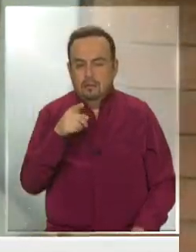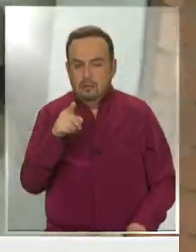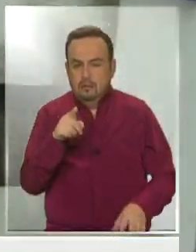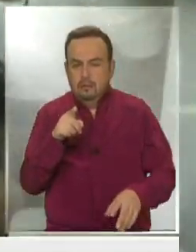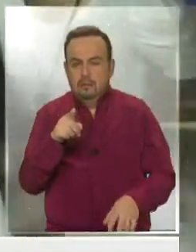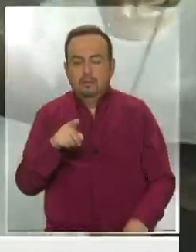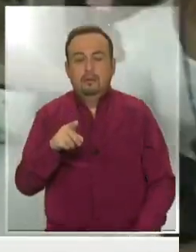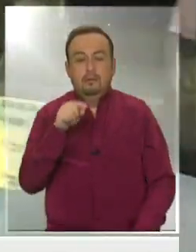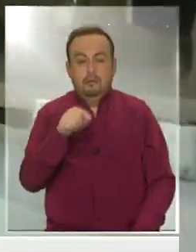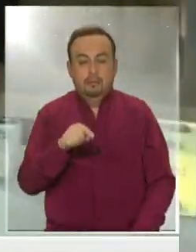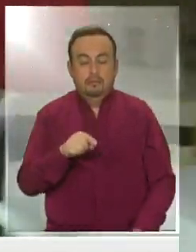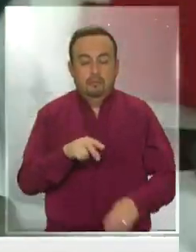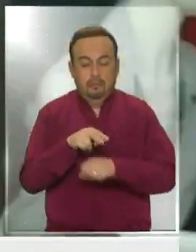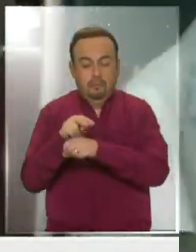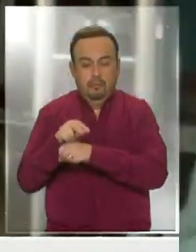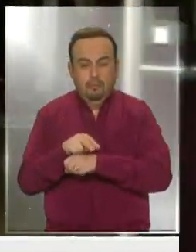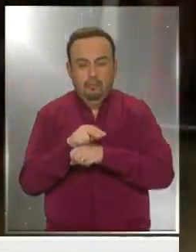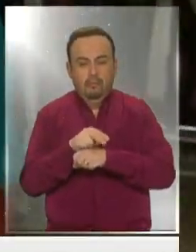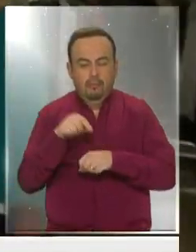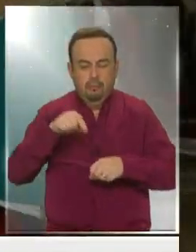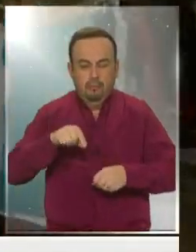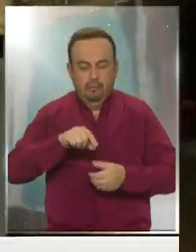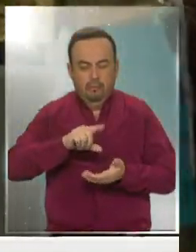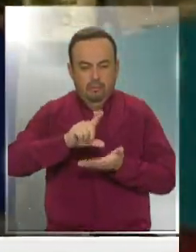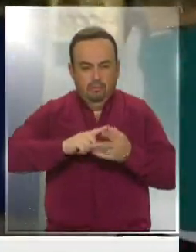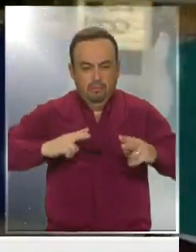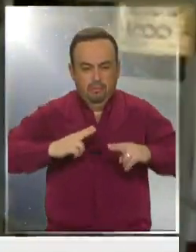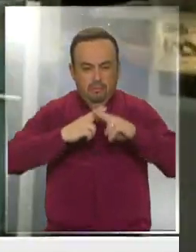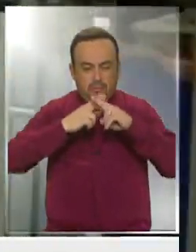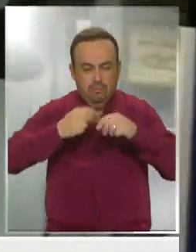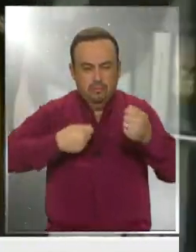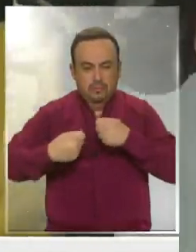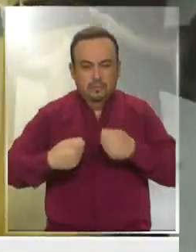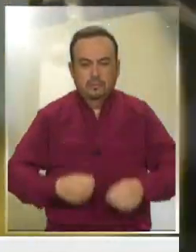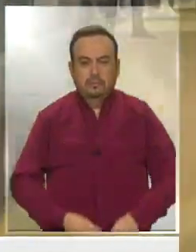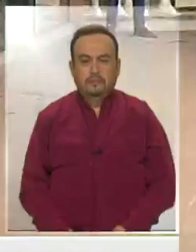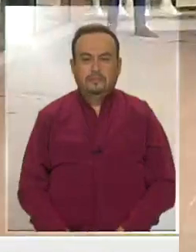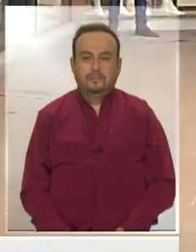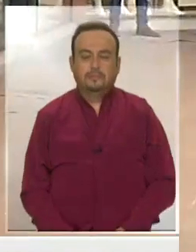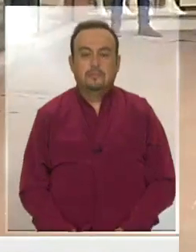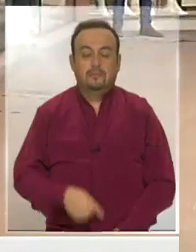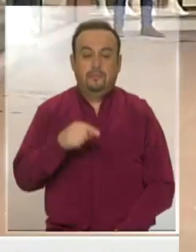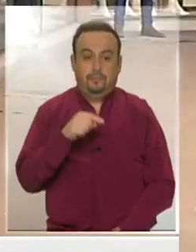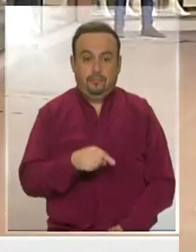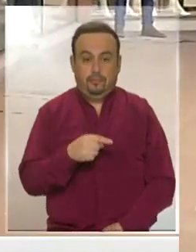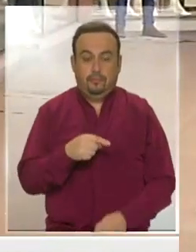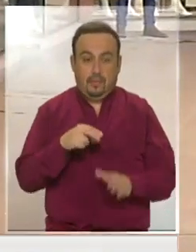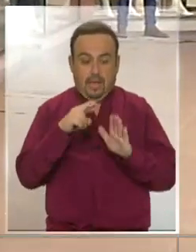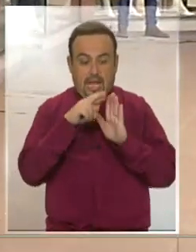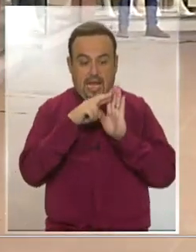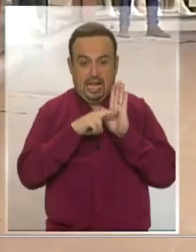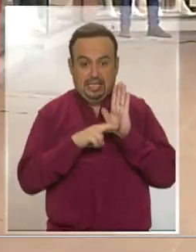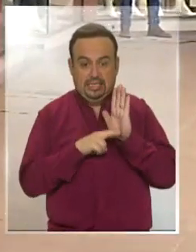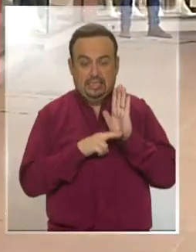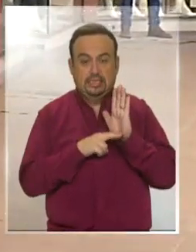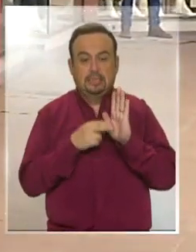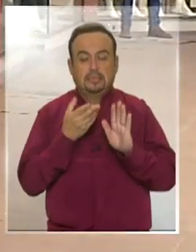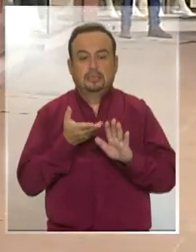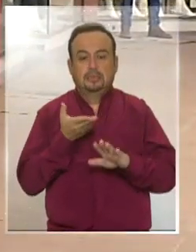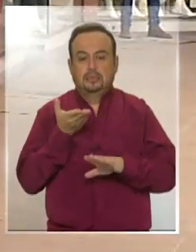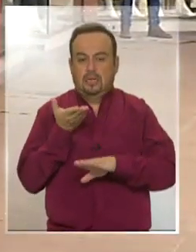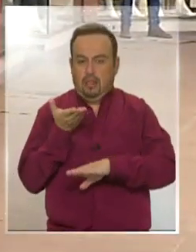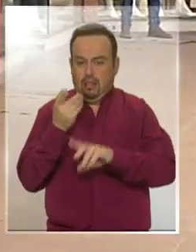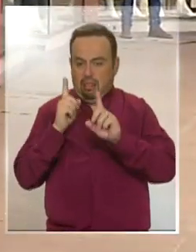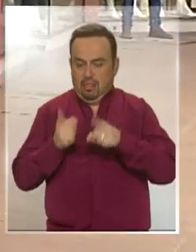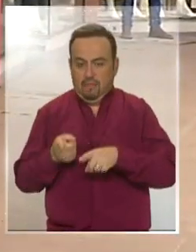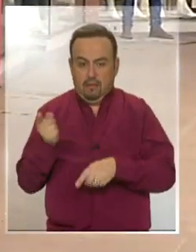del gerente comercial del barrio, entonces, de Patronato. Bueno, los requisitos son llegar con